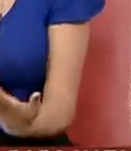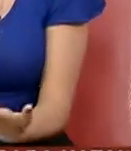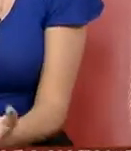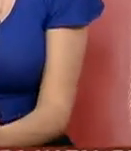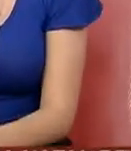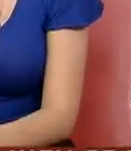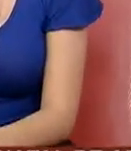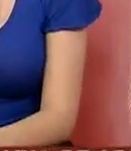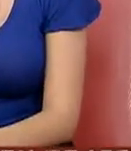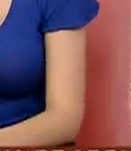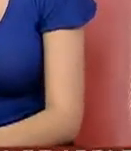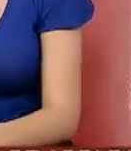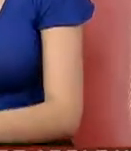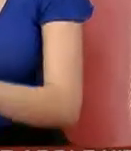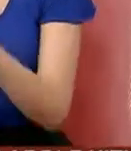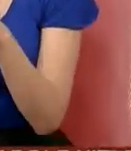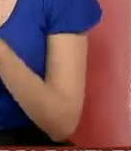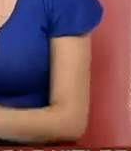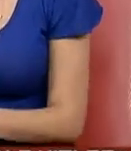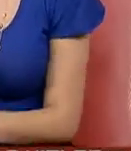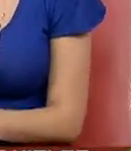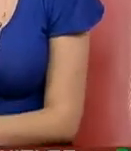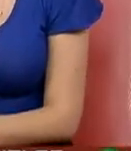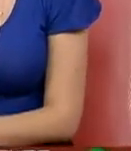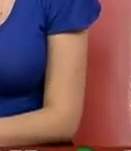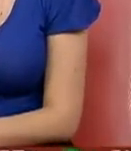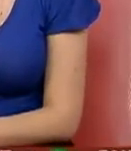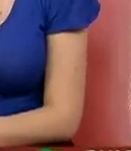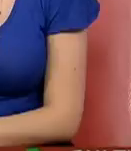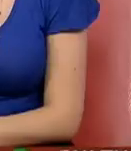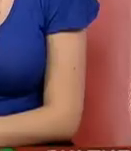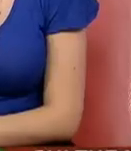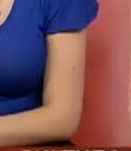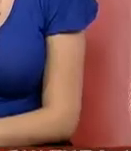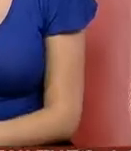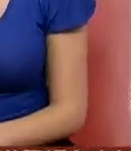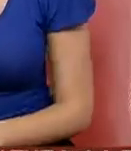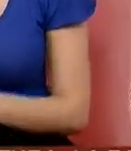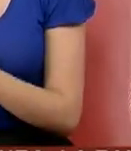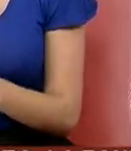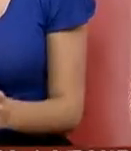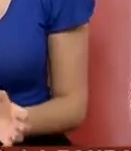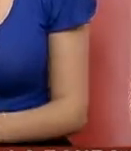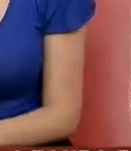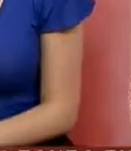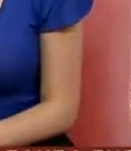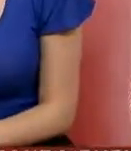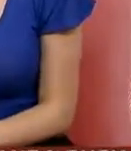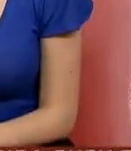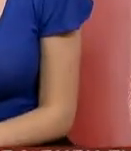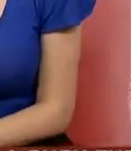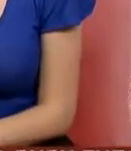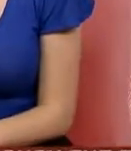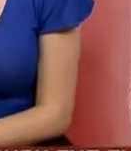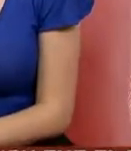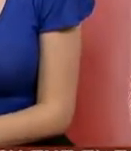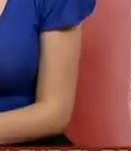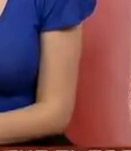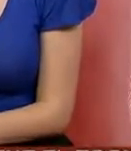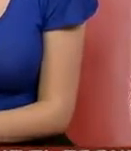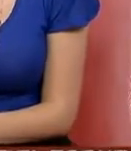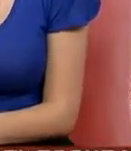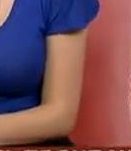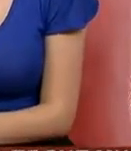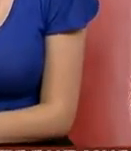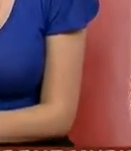se carguen con energía solar. Ahora pretende llevar esta tecnología hasta los hogares y poder así independizarnos,